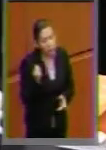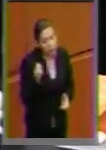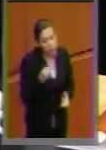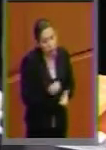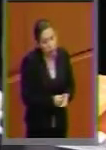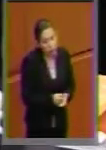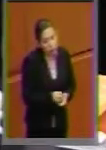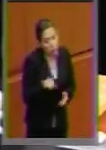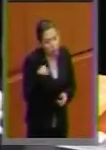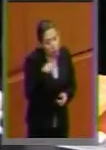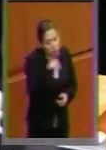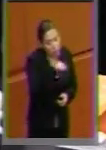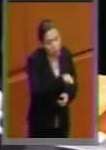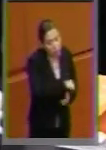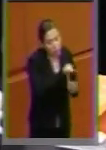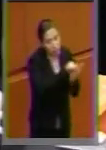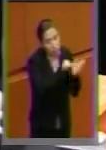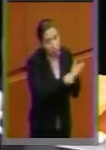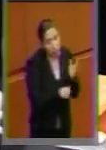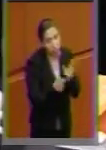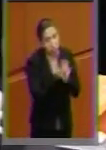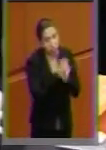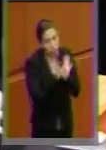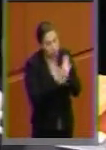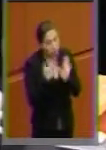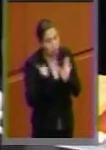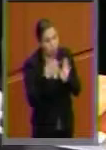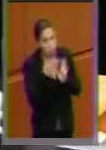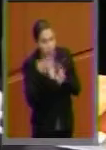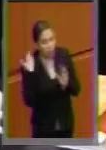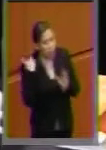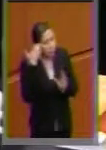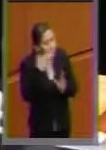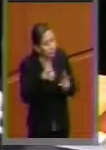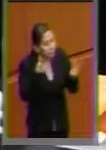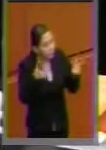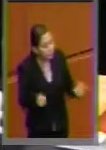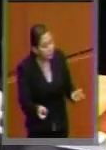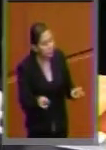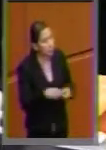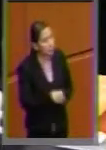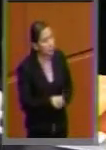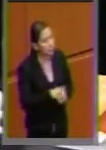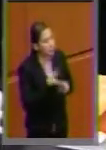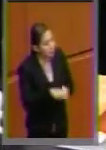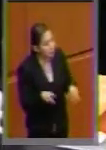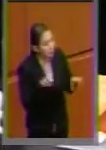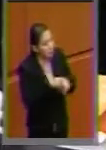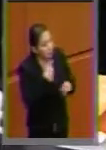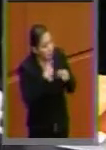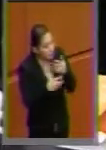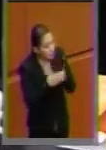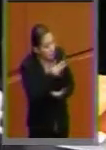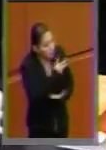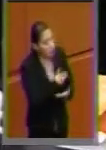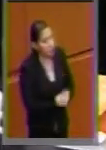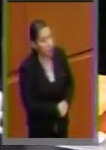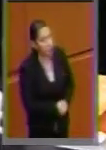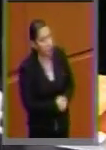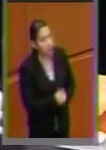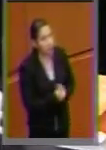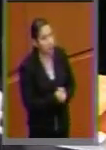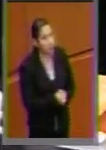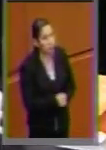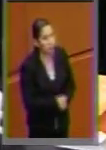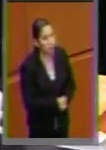delitos en el artículo 19 cuestionar bueno pues ya sería materia de una gran discusión o haber un gran debate tal vez en